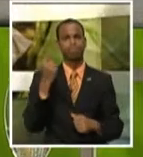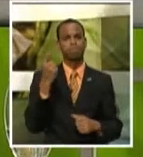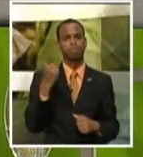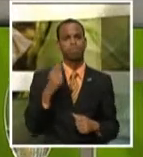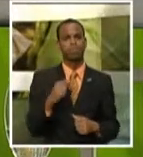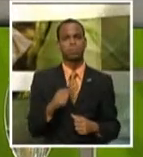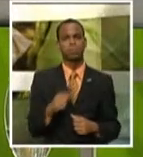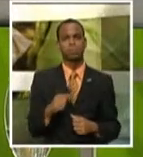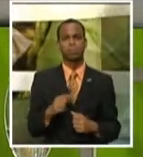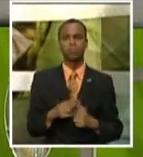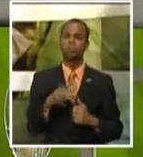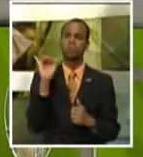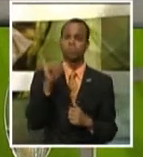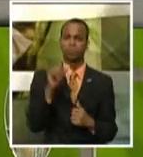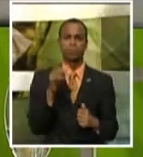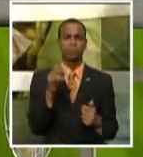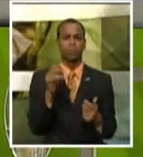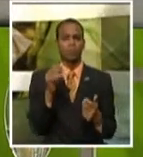bajo costo,